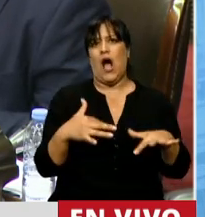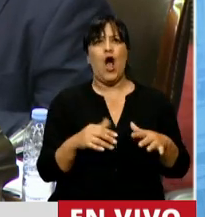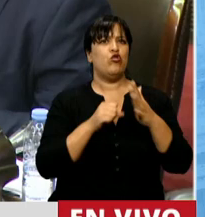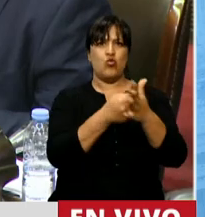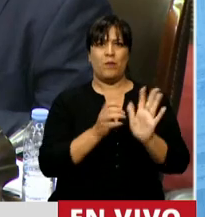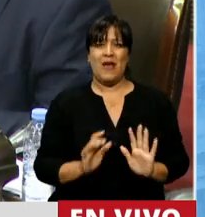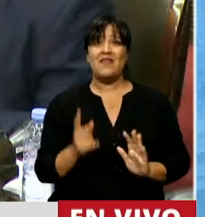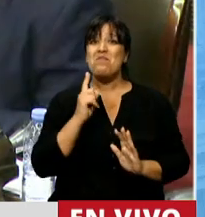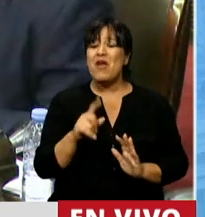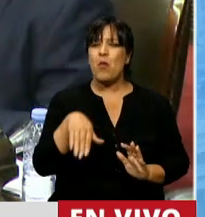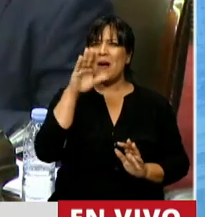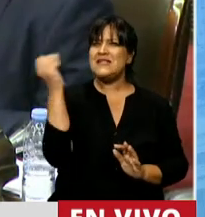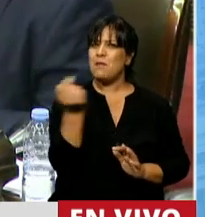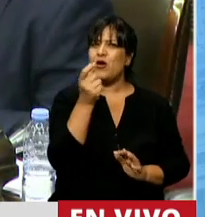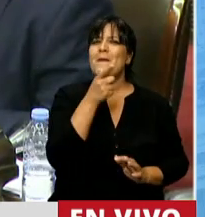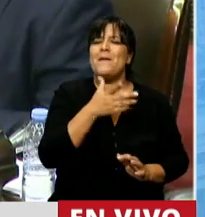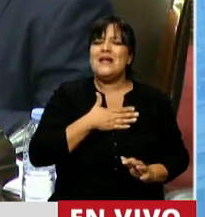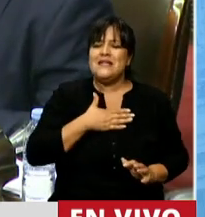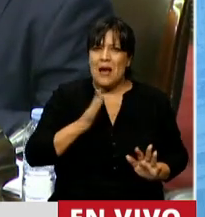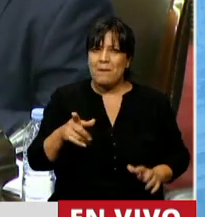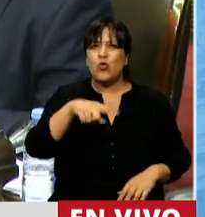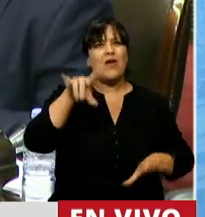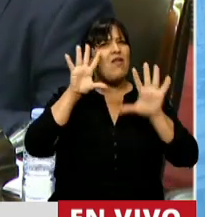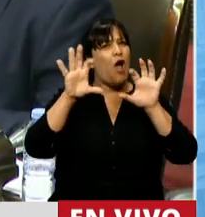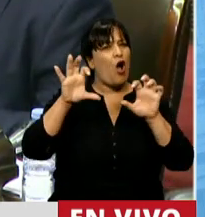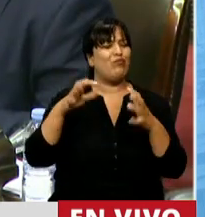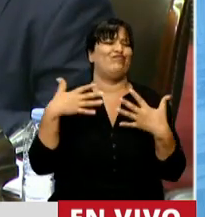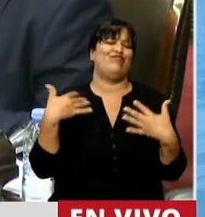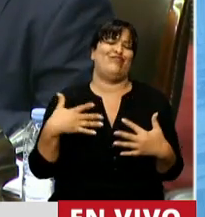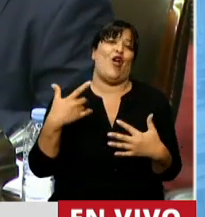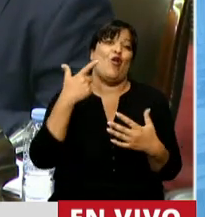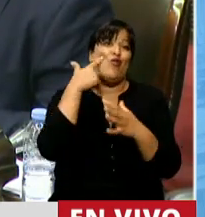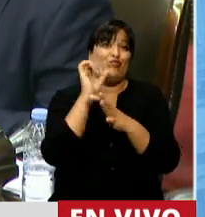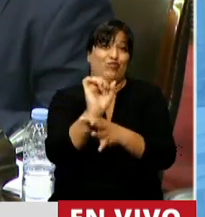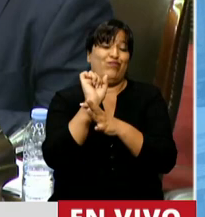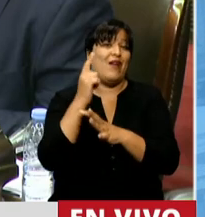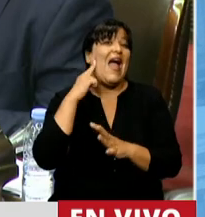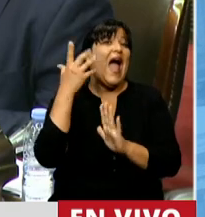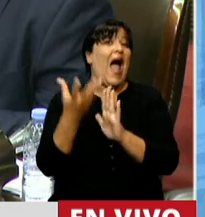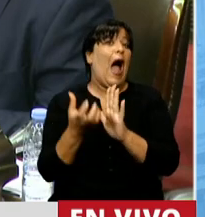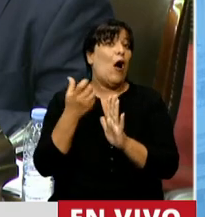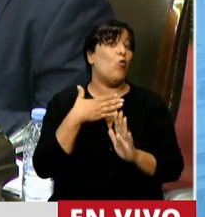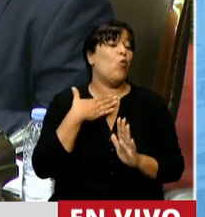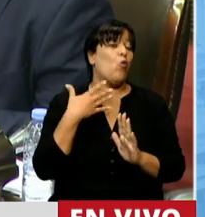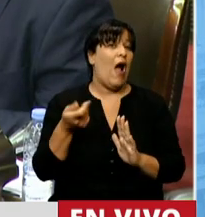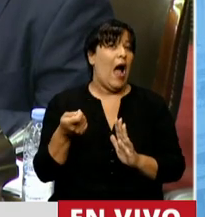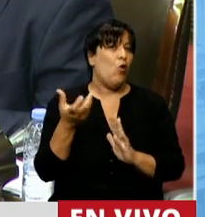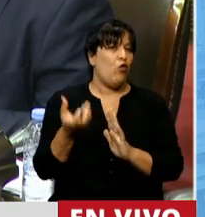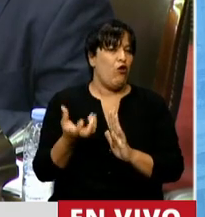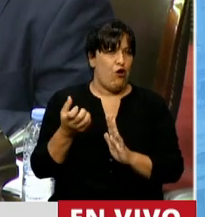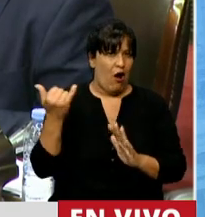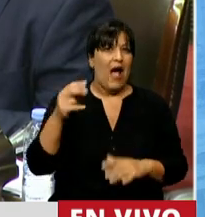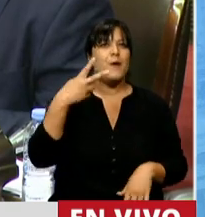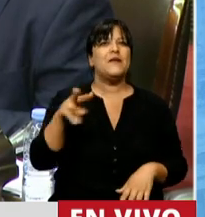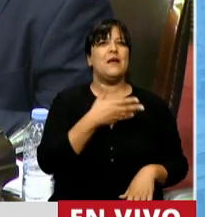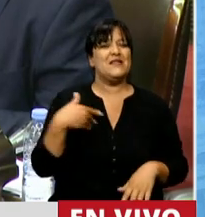pero mucho más importante, me parece a mí, recordar ese famoso audio de la señora hoy vicepresidenta con